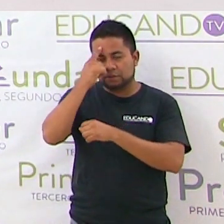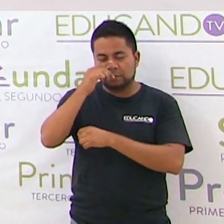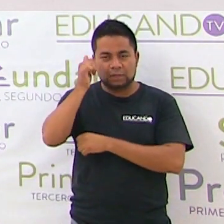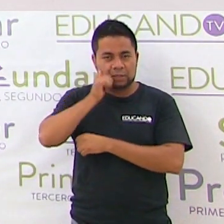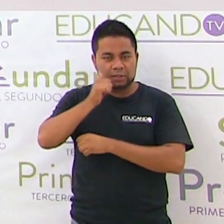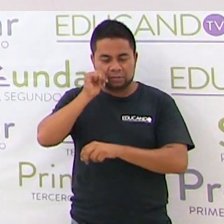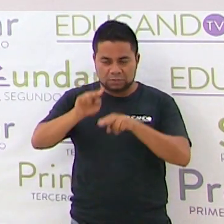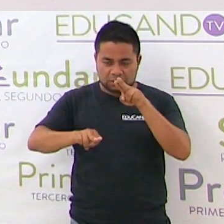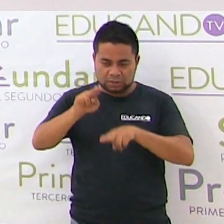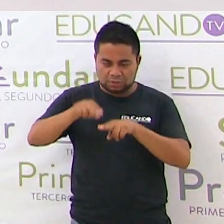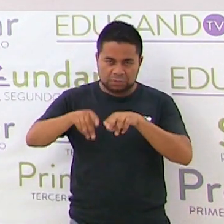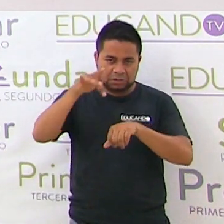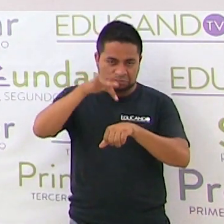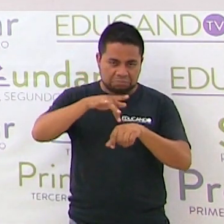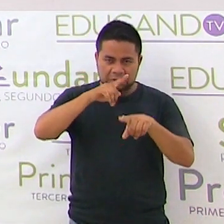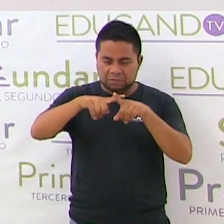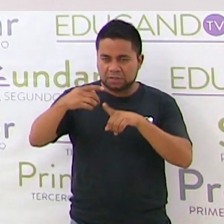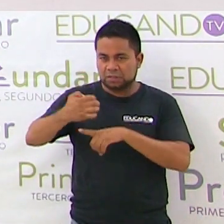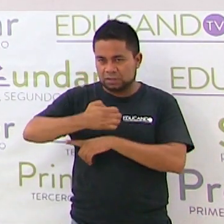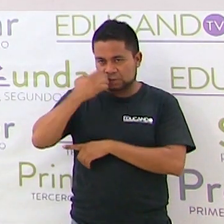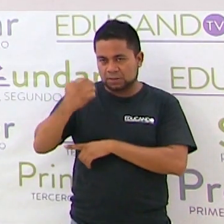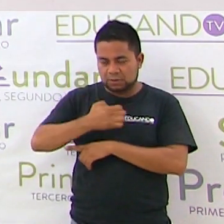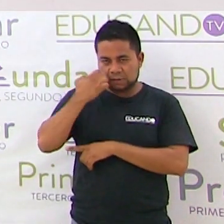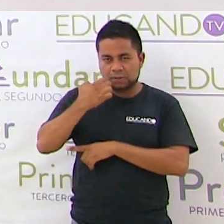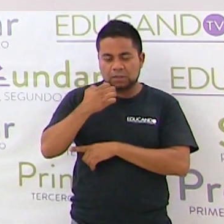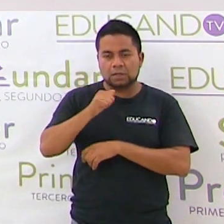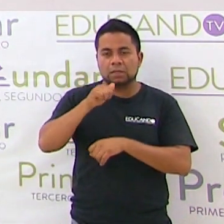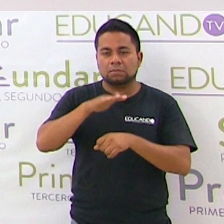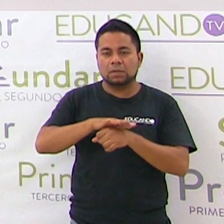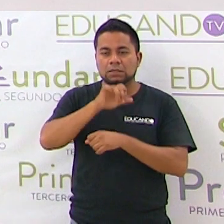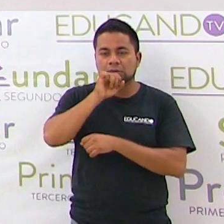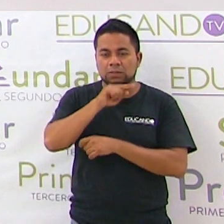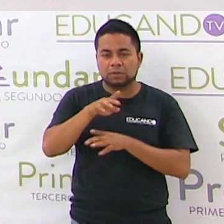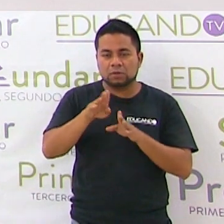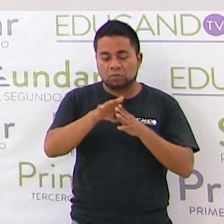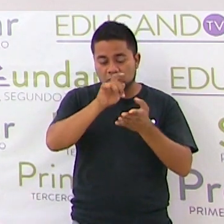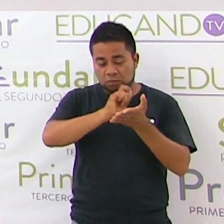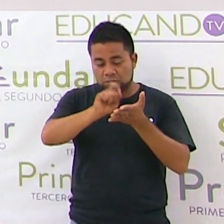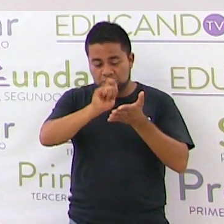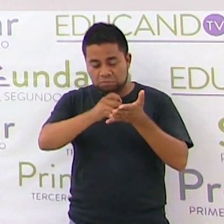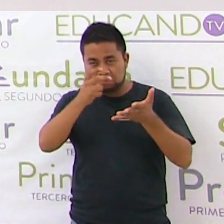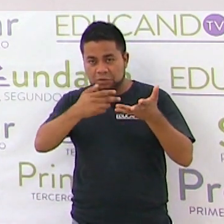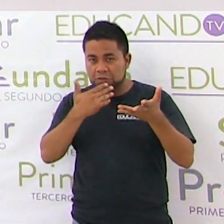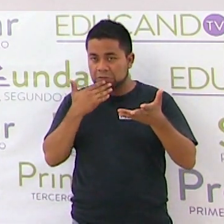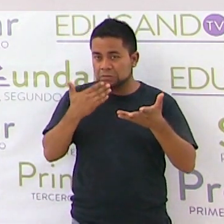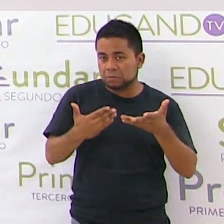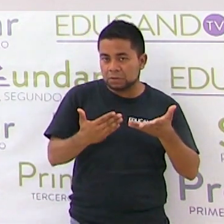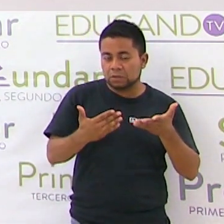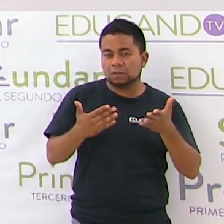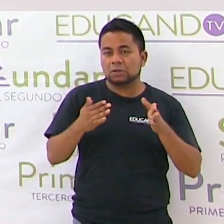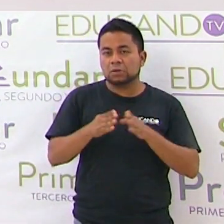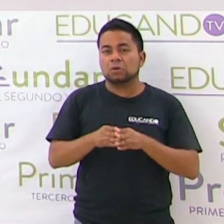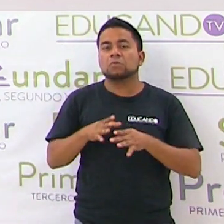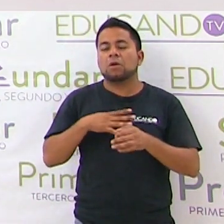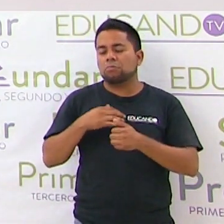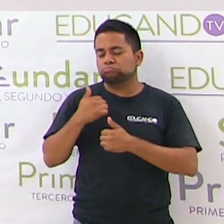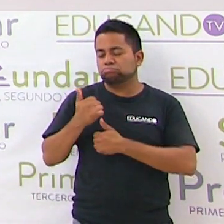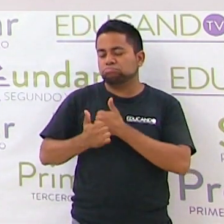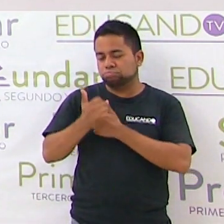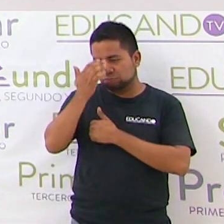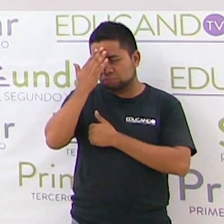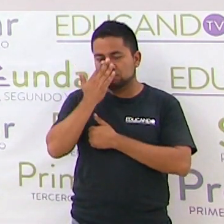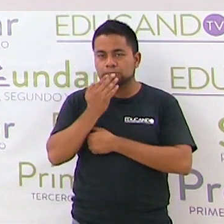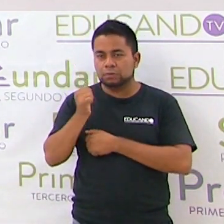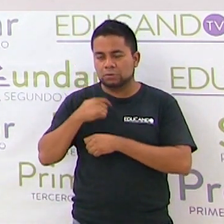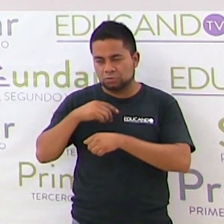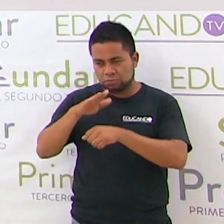los niveles y además de que saber escribir correctamente es una gran competencia. Yo les